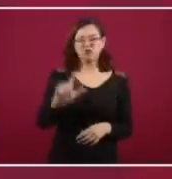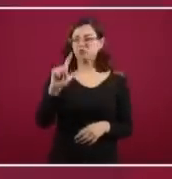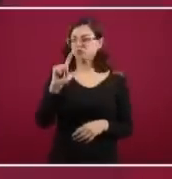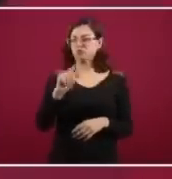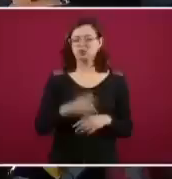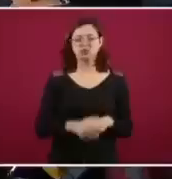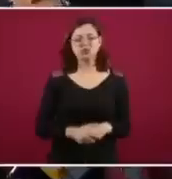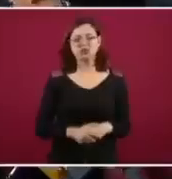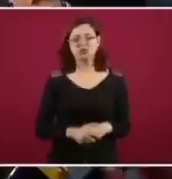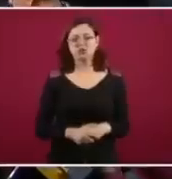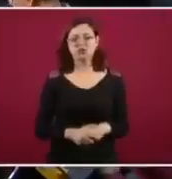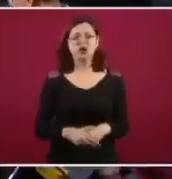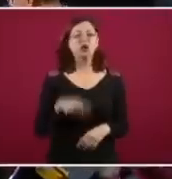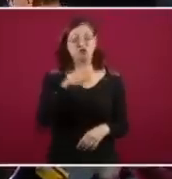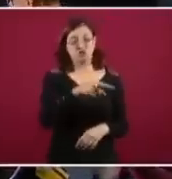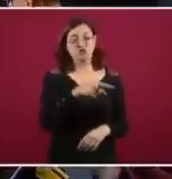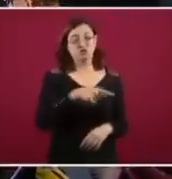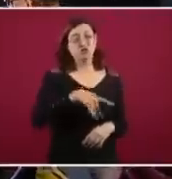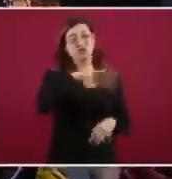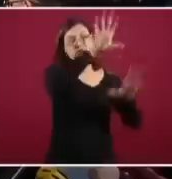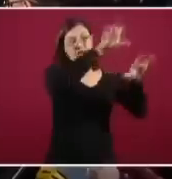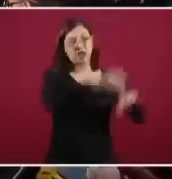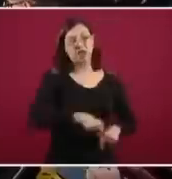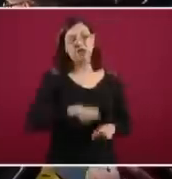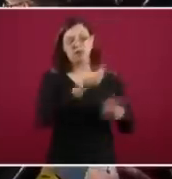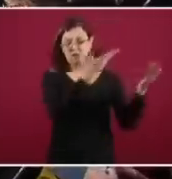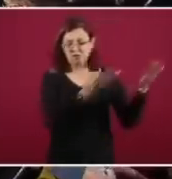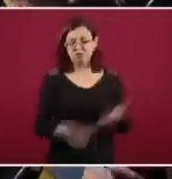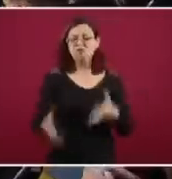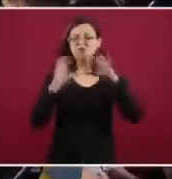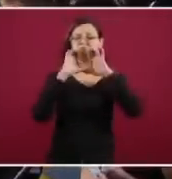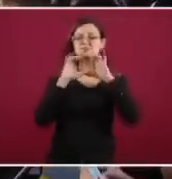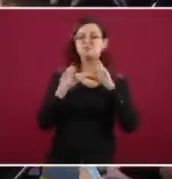ellos sí fueron a buscar a Maximiliano, ¿no?